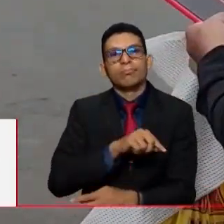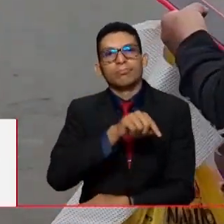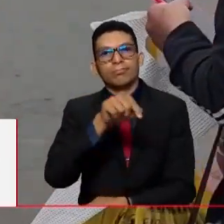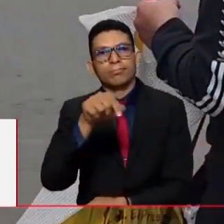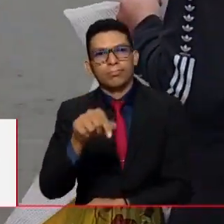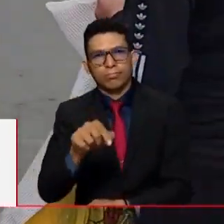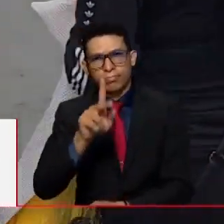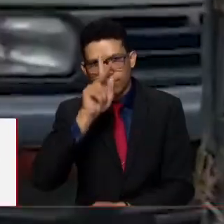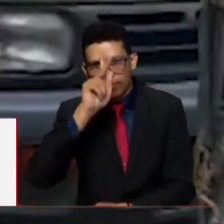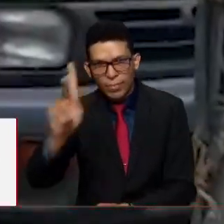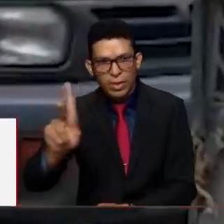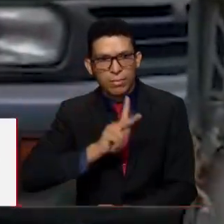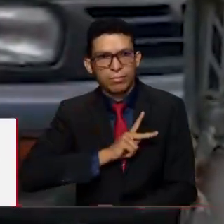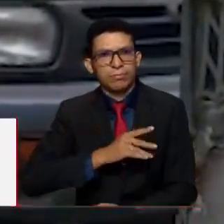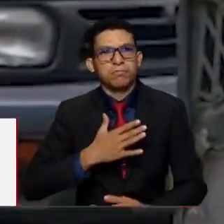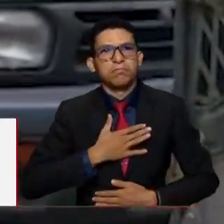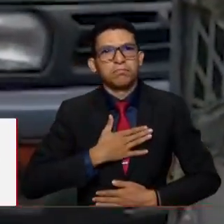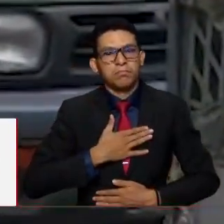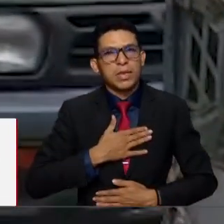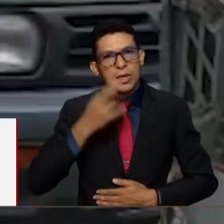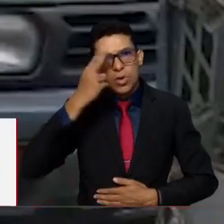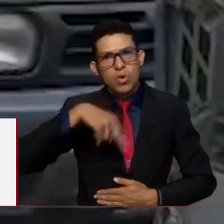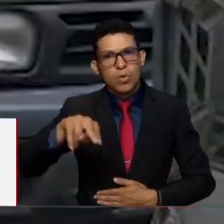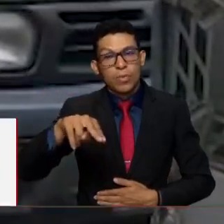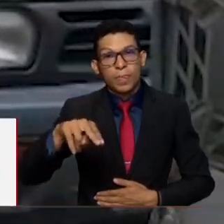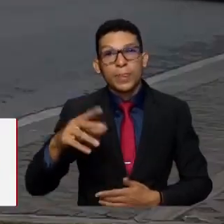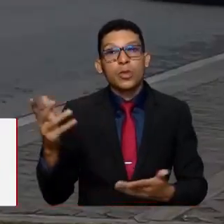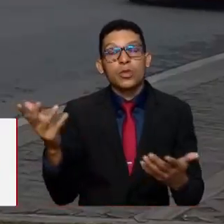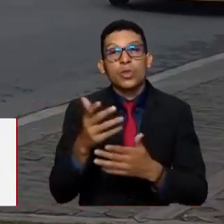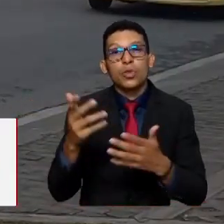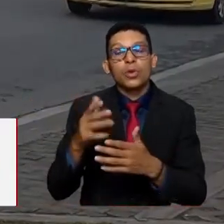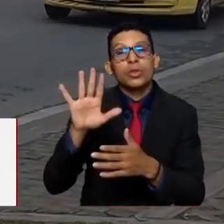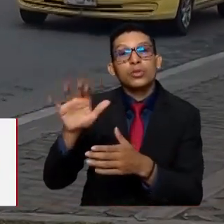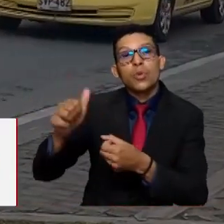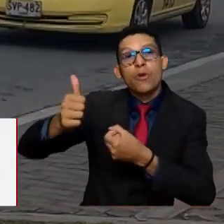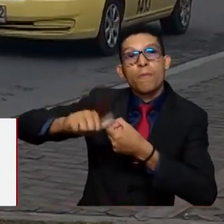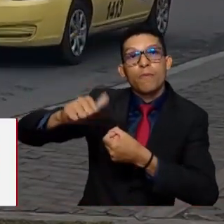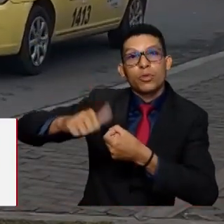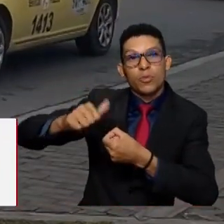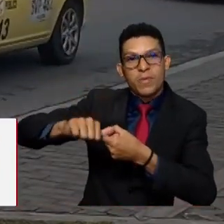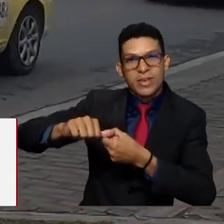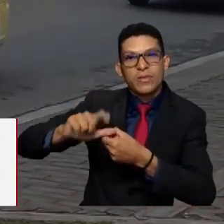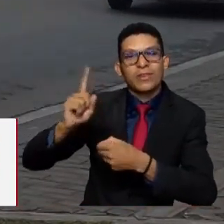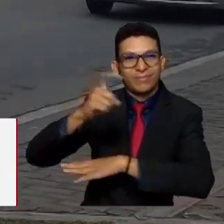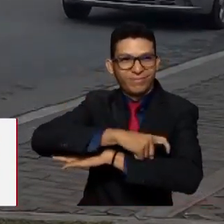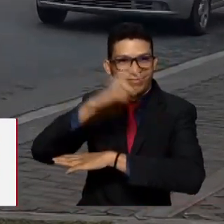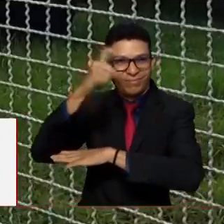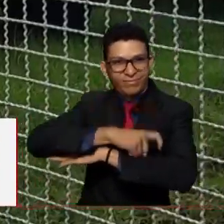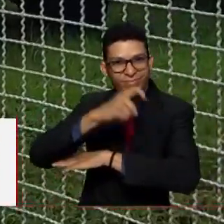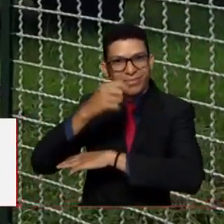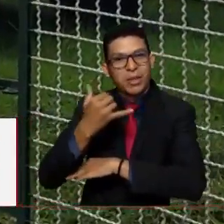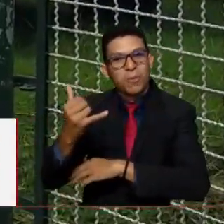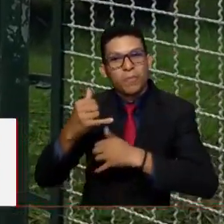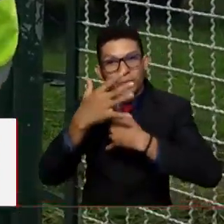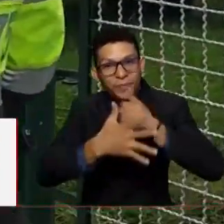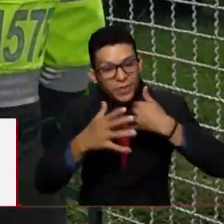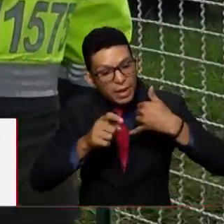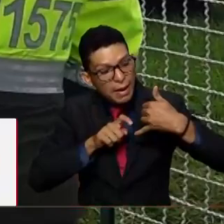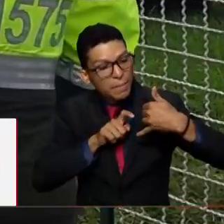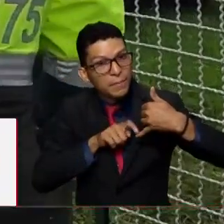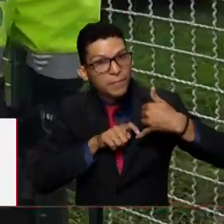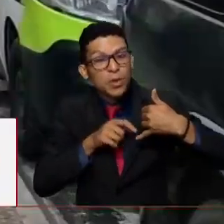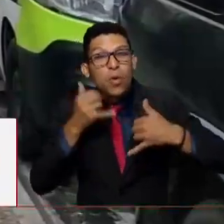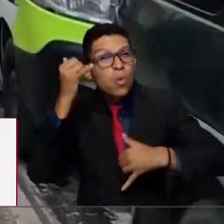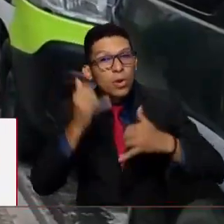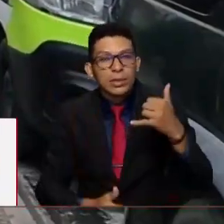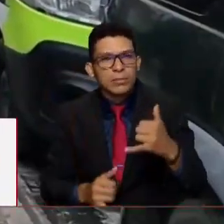sus seres queridos, como es el caso de esta madre que llegó desde el Putumayo y asegura que su hijo, con quien habló por última vez en el mes de octubre del año